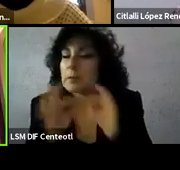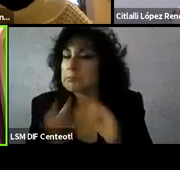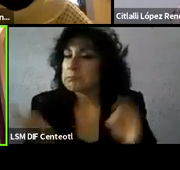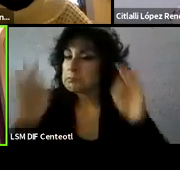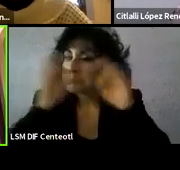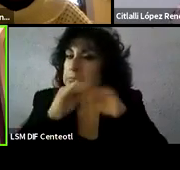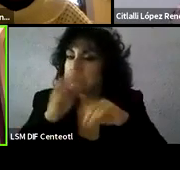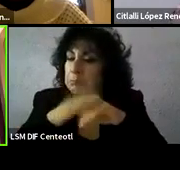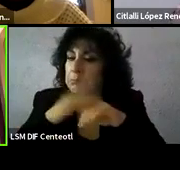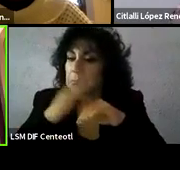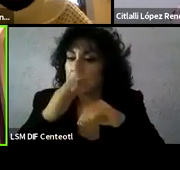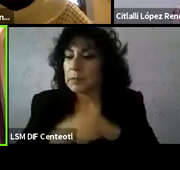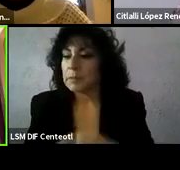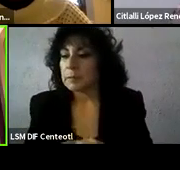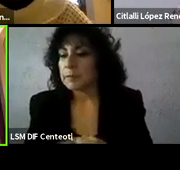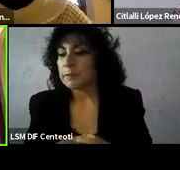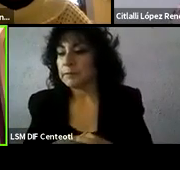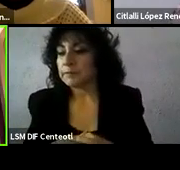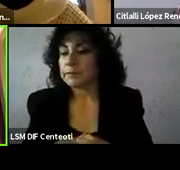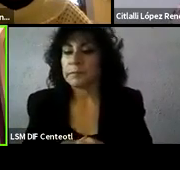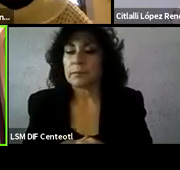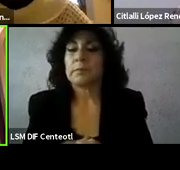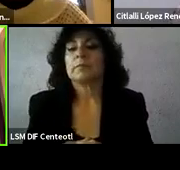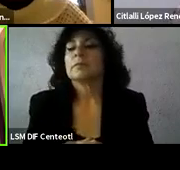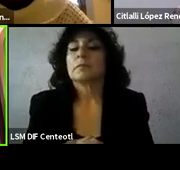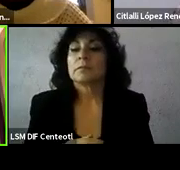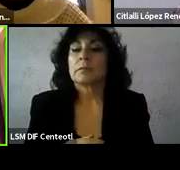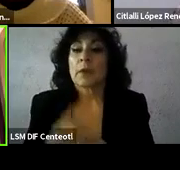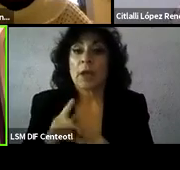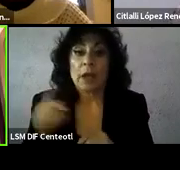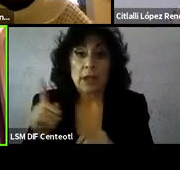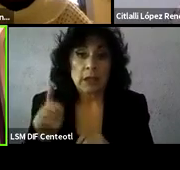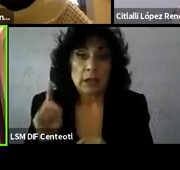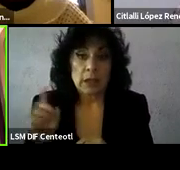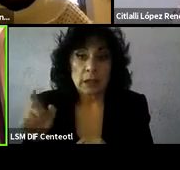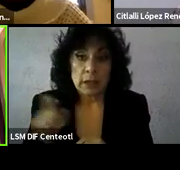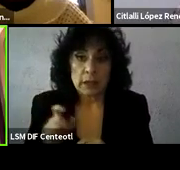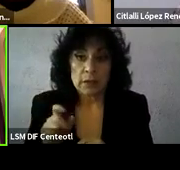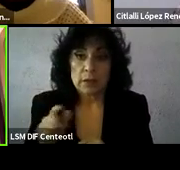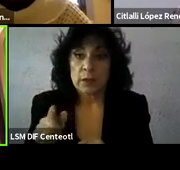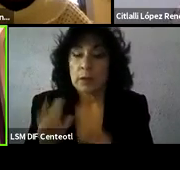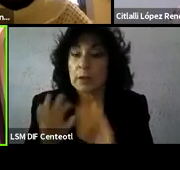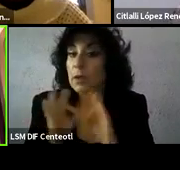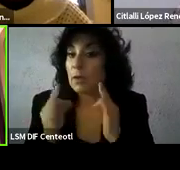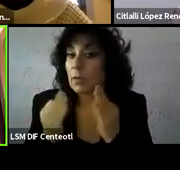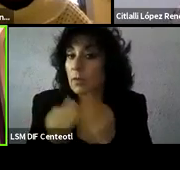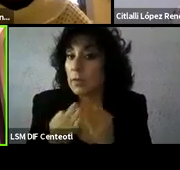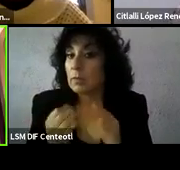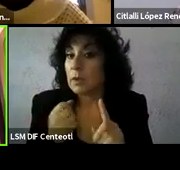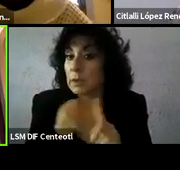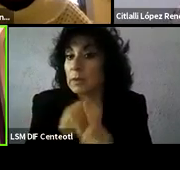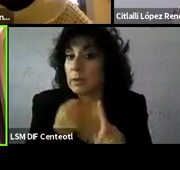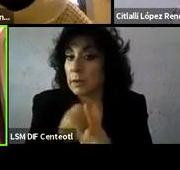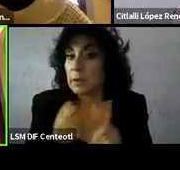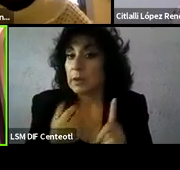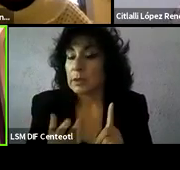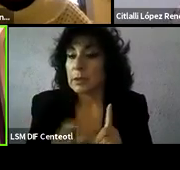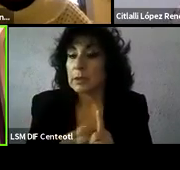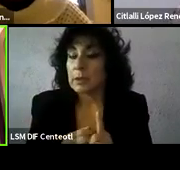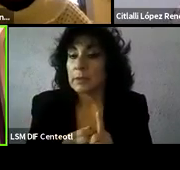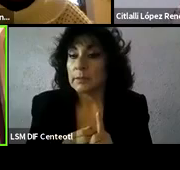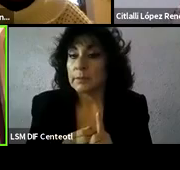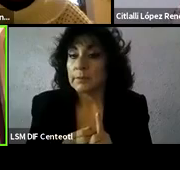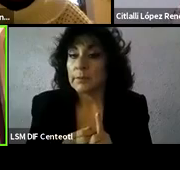participación de todo el mundo y de comunidad. Entonces se van diagnosticando. Se diagnostican también, por ejemplo, con una